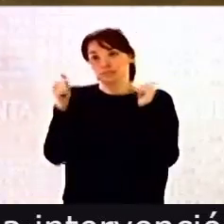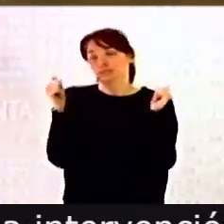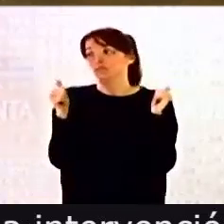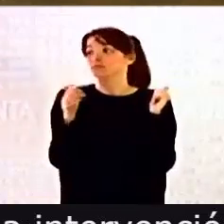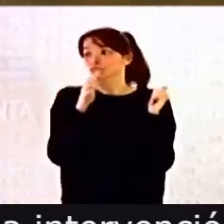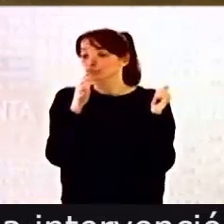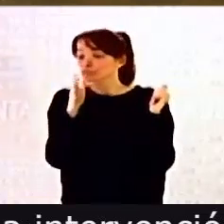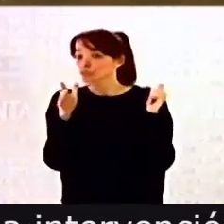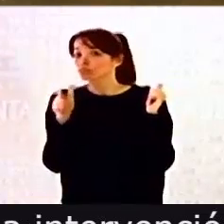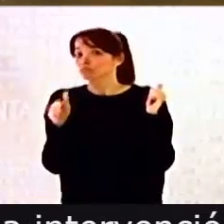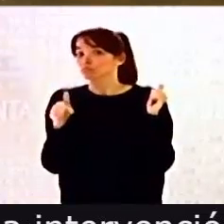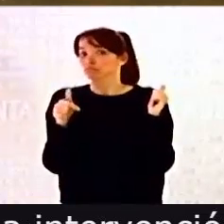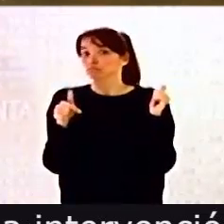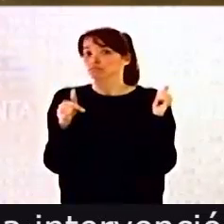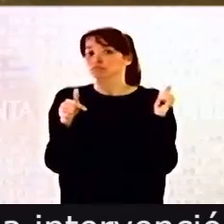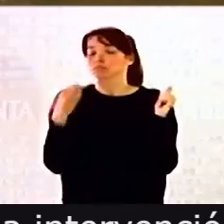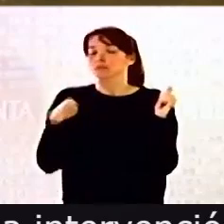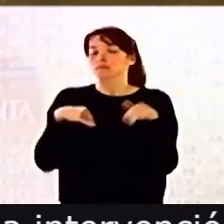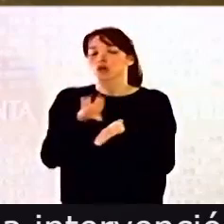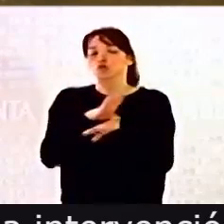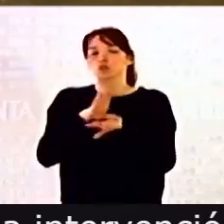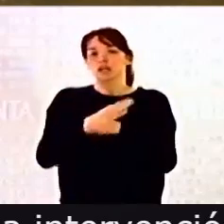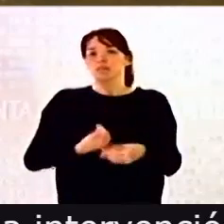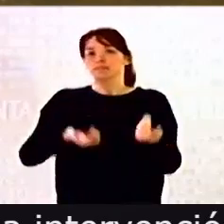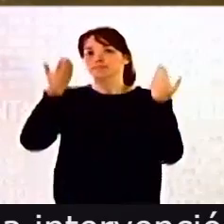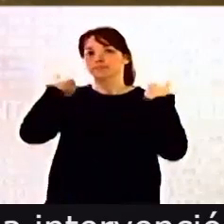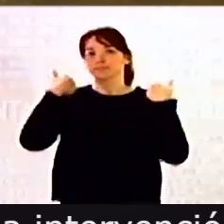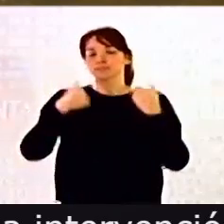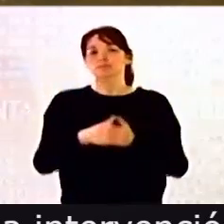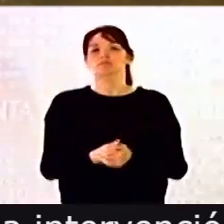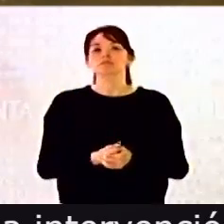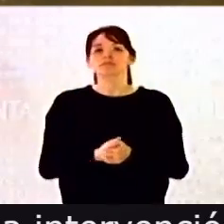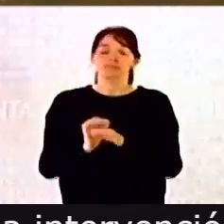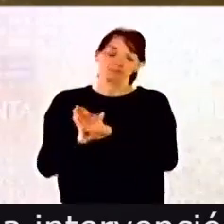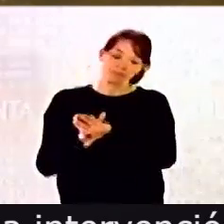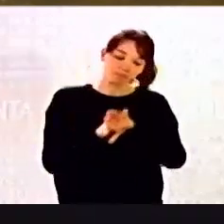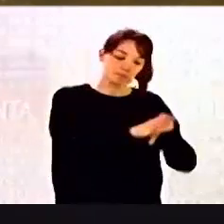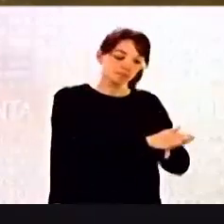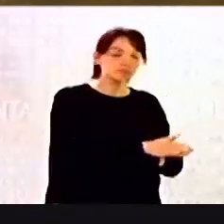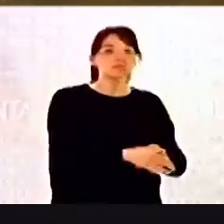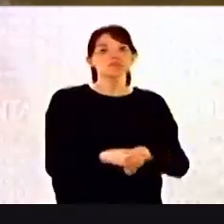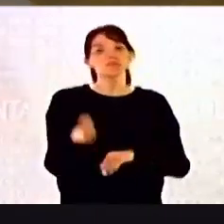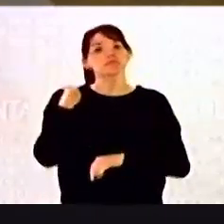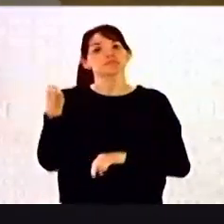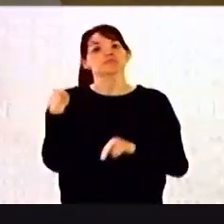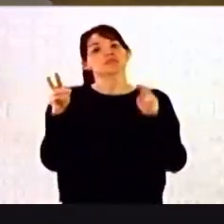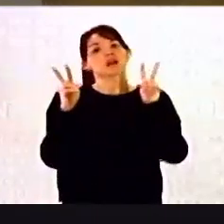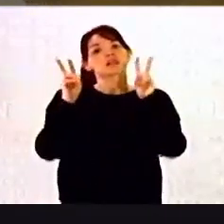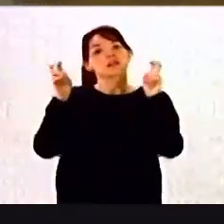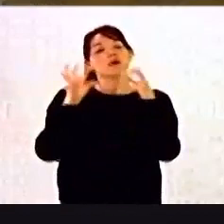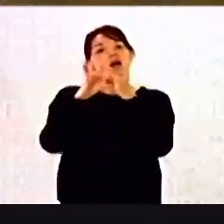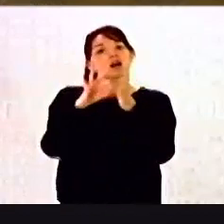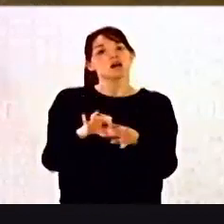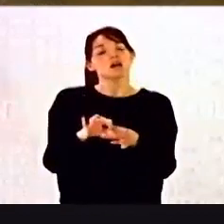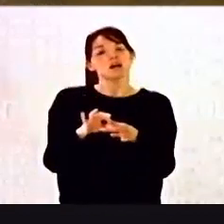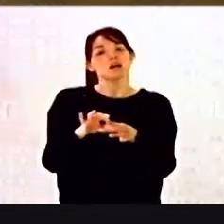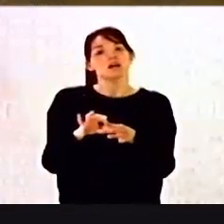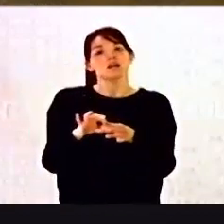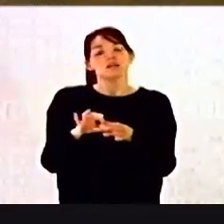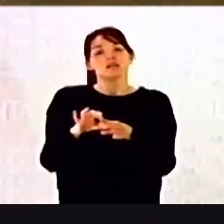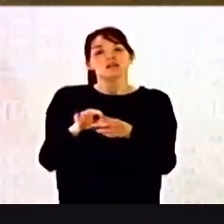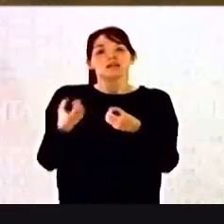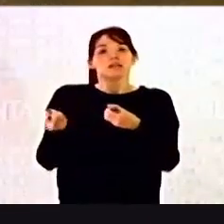de la propia consejería. Con respecto a lo que me preguntaba de la intervención